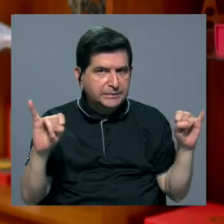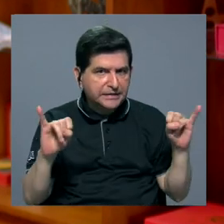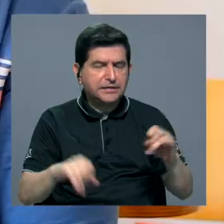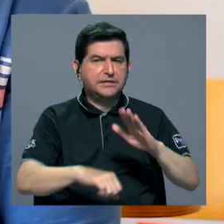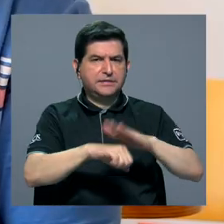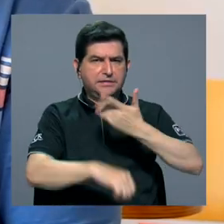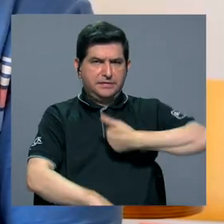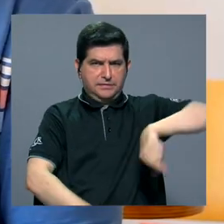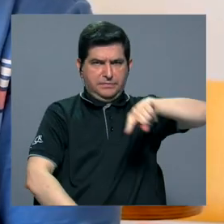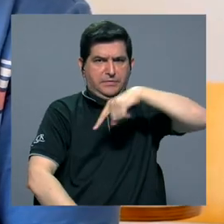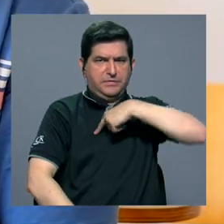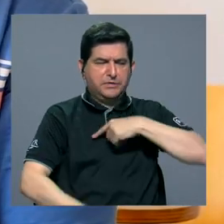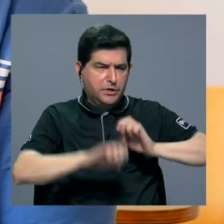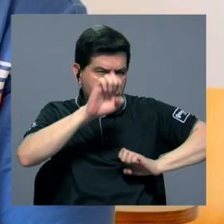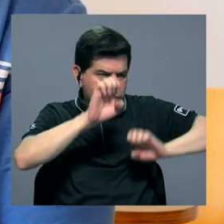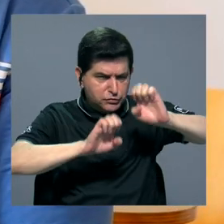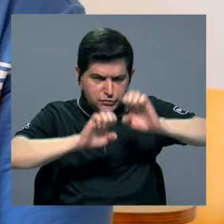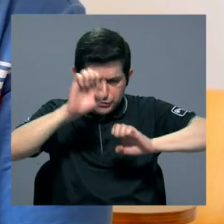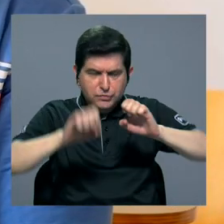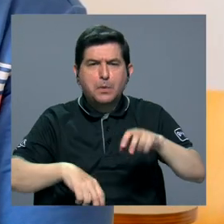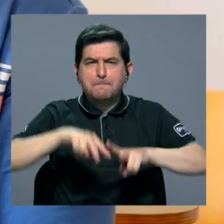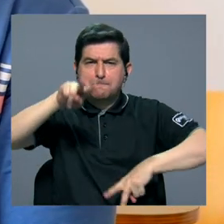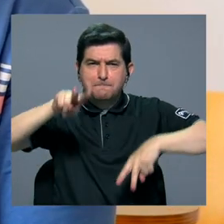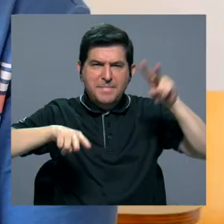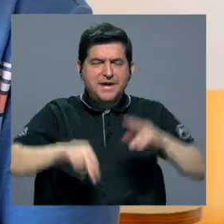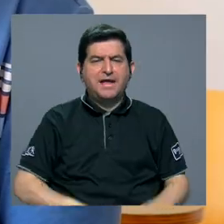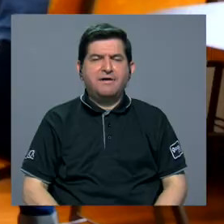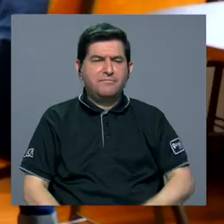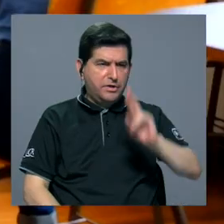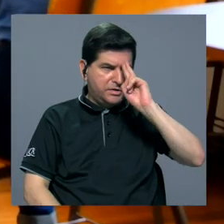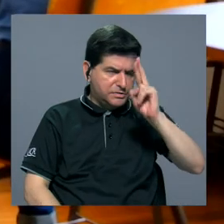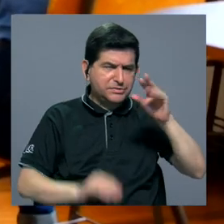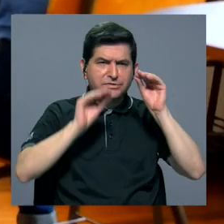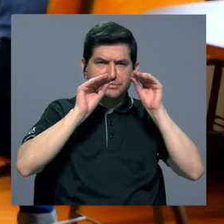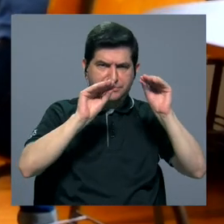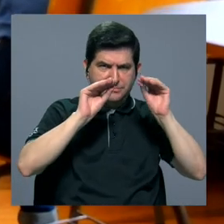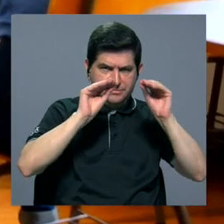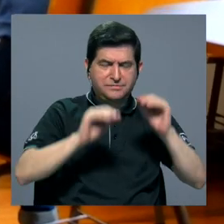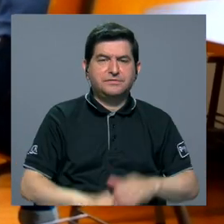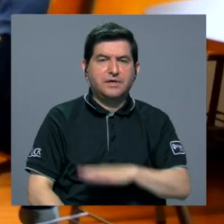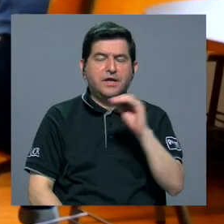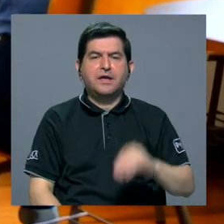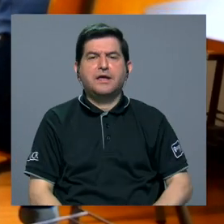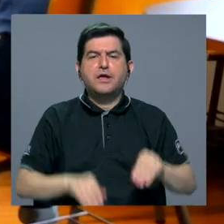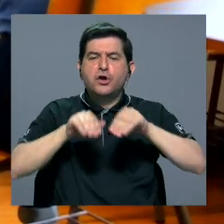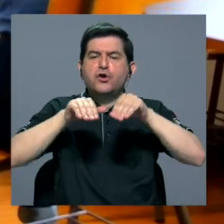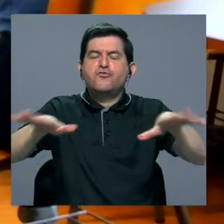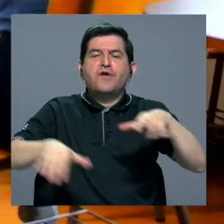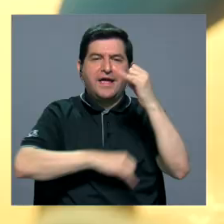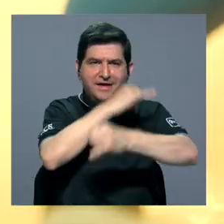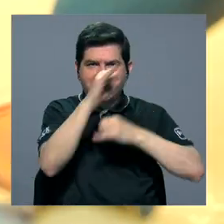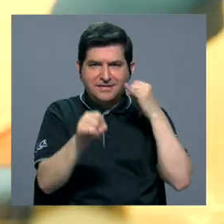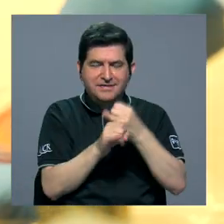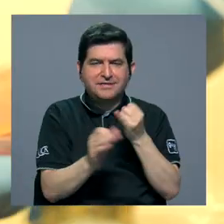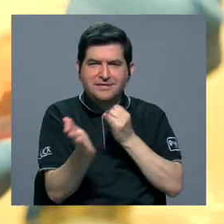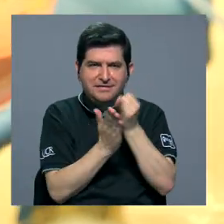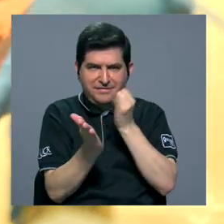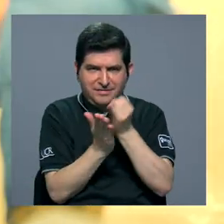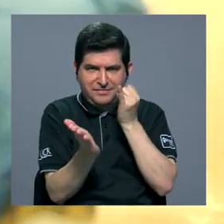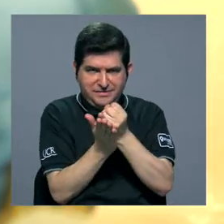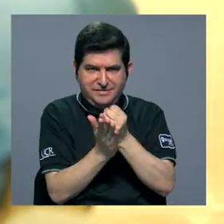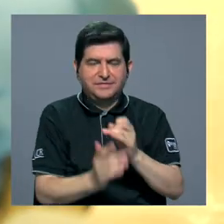nos permite evaluar variables como la reputación académica y la red internacional de